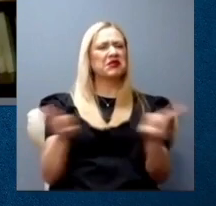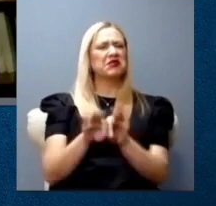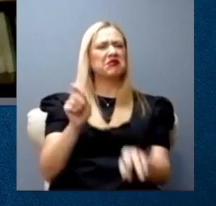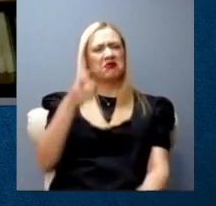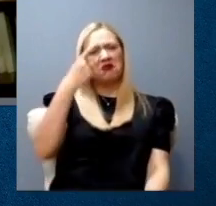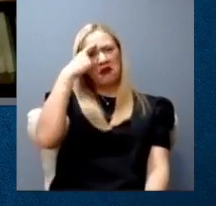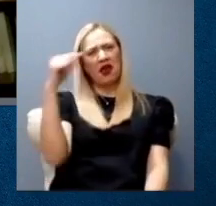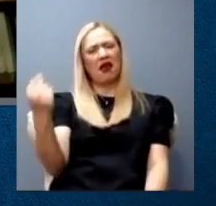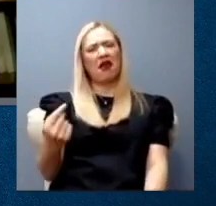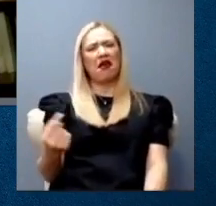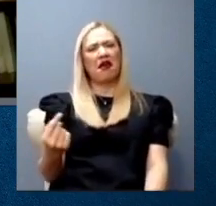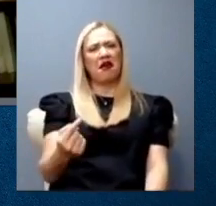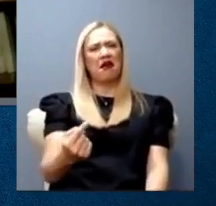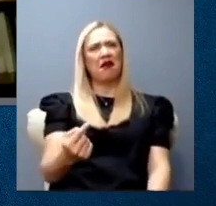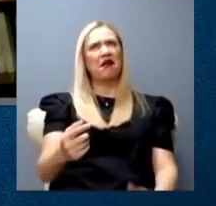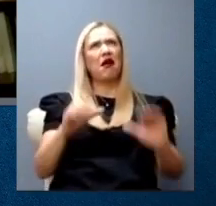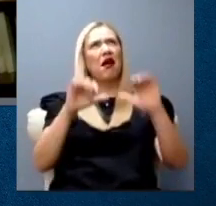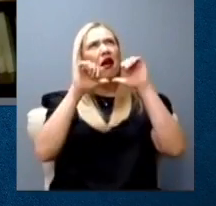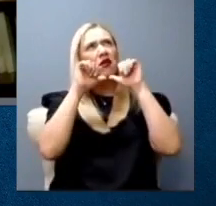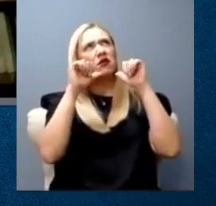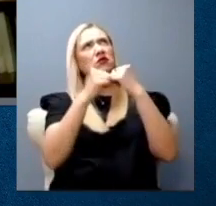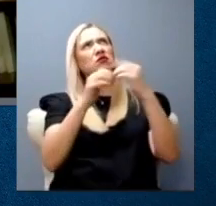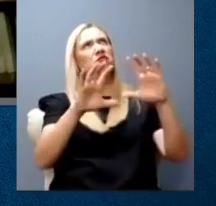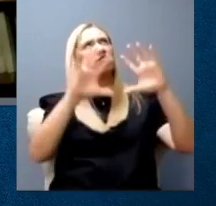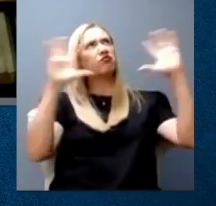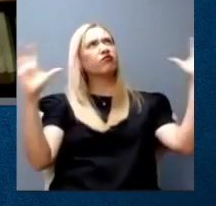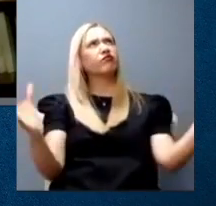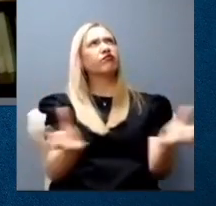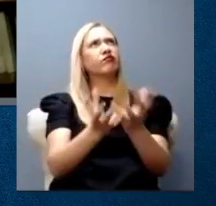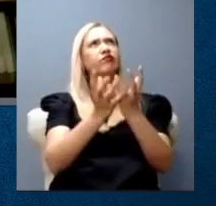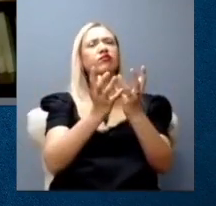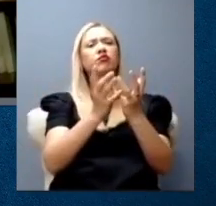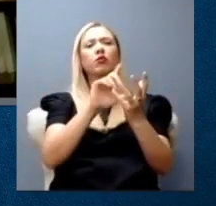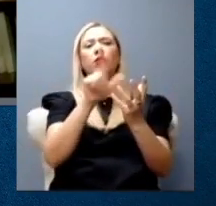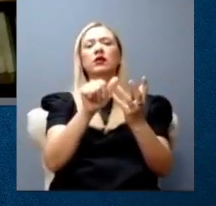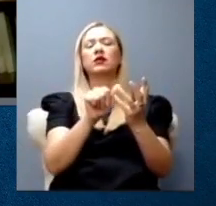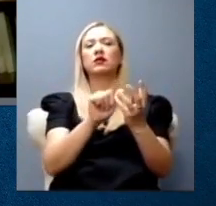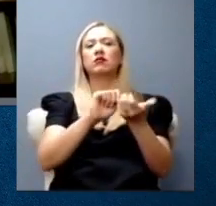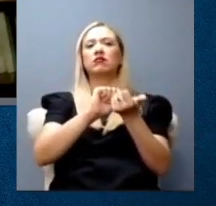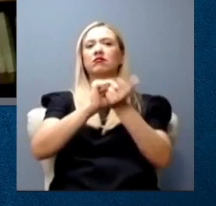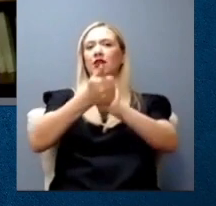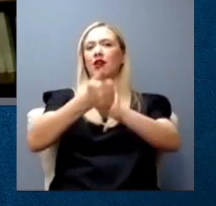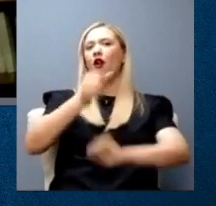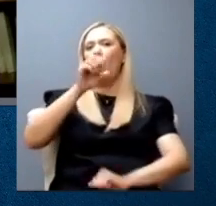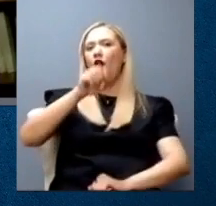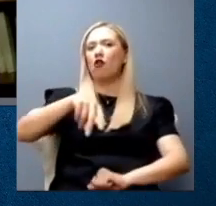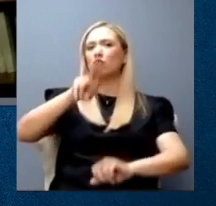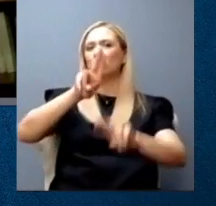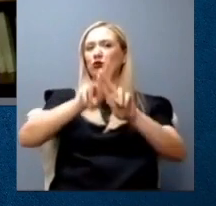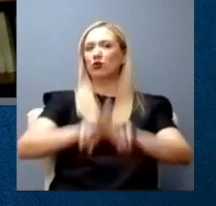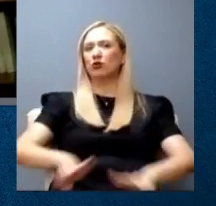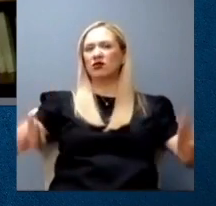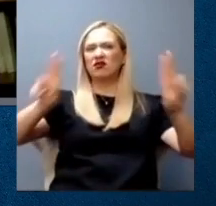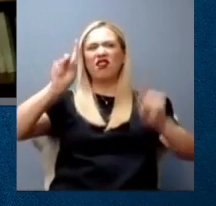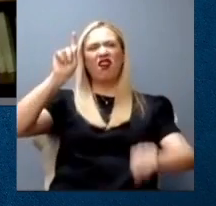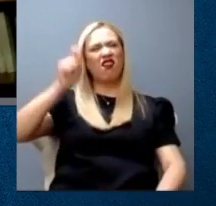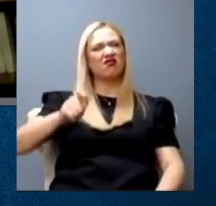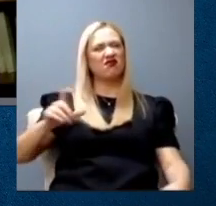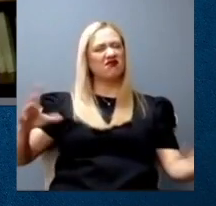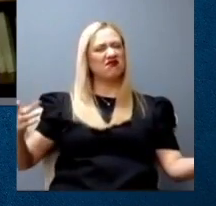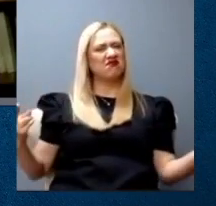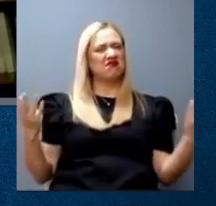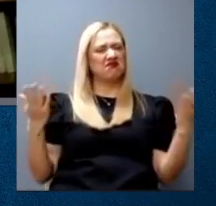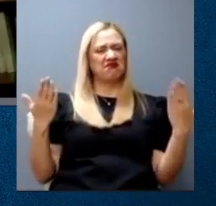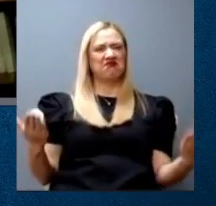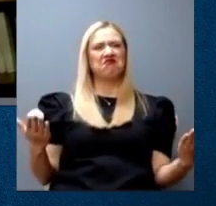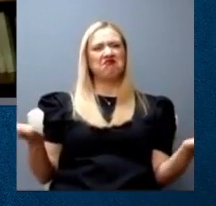de la Sociedad de Naciones y después de la Organización de las Naciones Unidas. ¿Qué vínculo hay entre estos dos fenómenos?